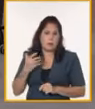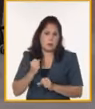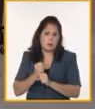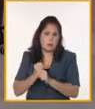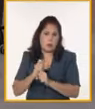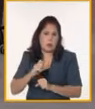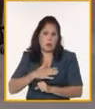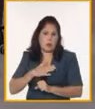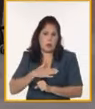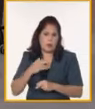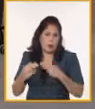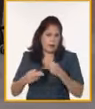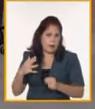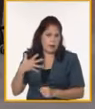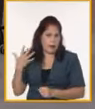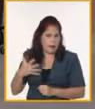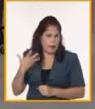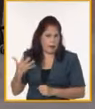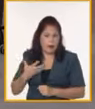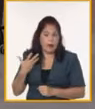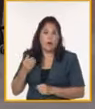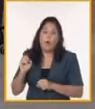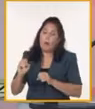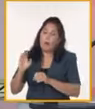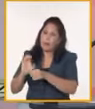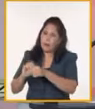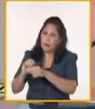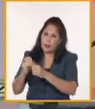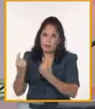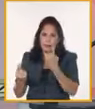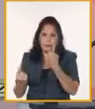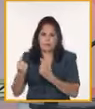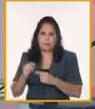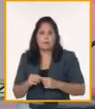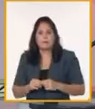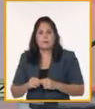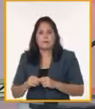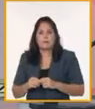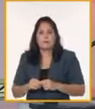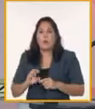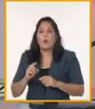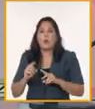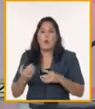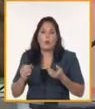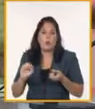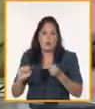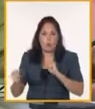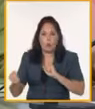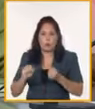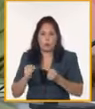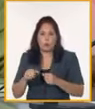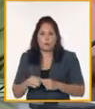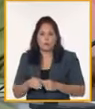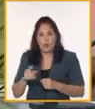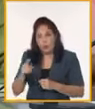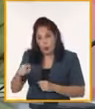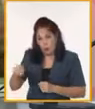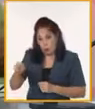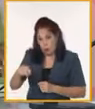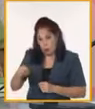por cuenta propia o los que tienen mi pymes etcétera que es el control el ustedes